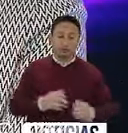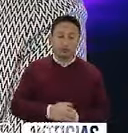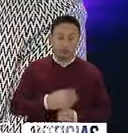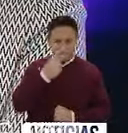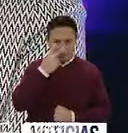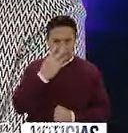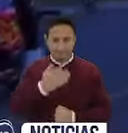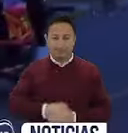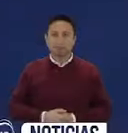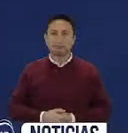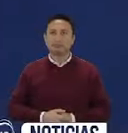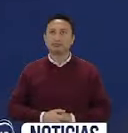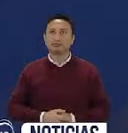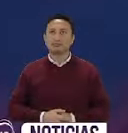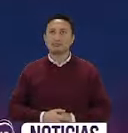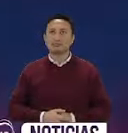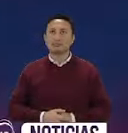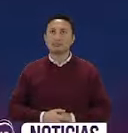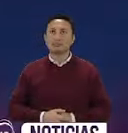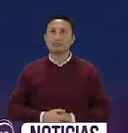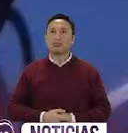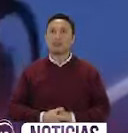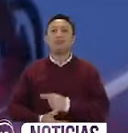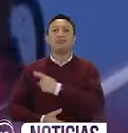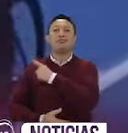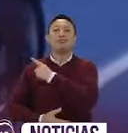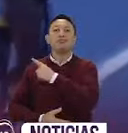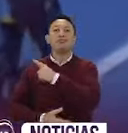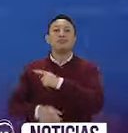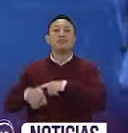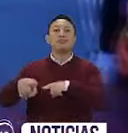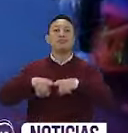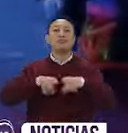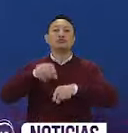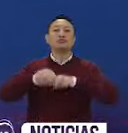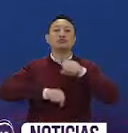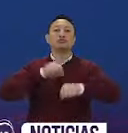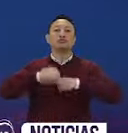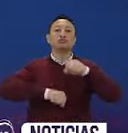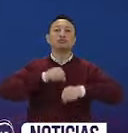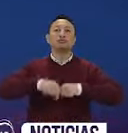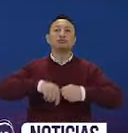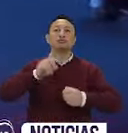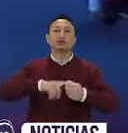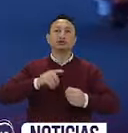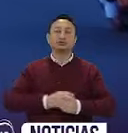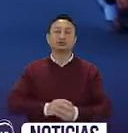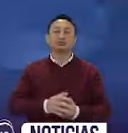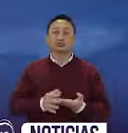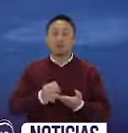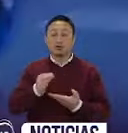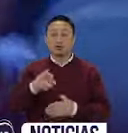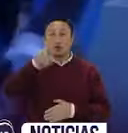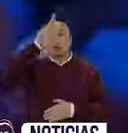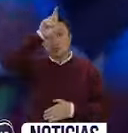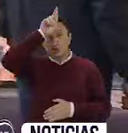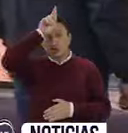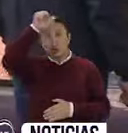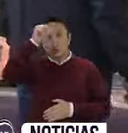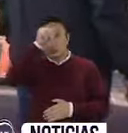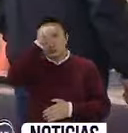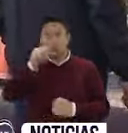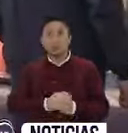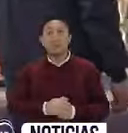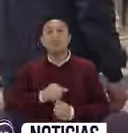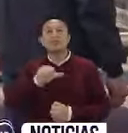atención. Debido a la competencia ciclística Giro de Rigo que se realizará en Quito y en el Cantón Rumiñahui este domingo, la